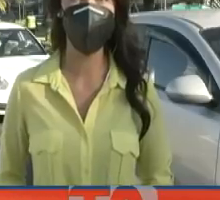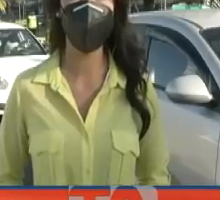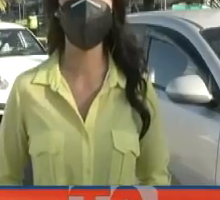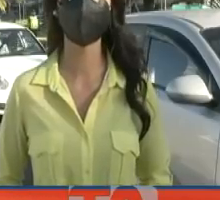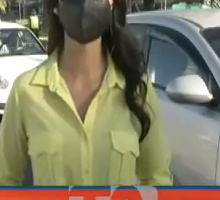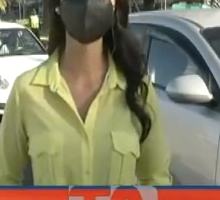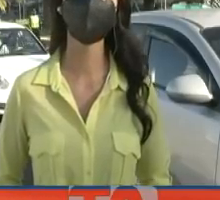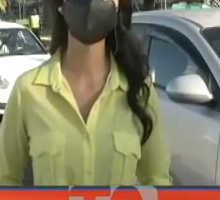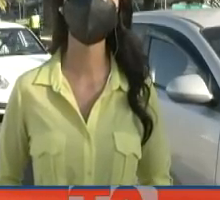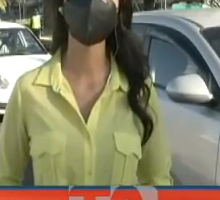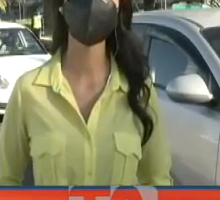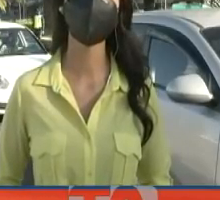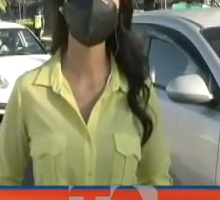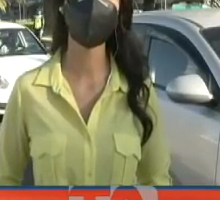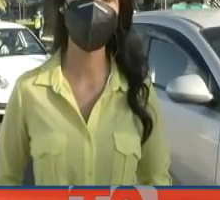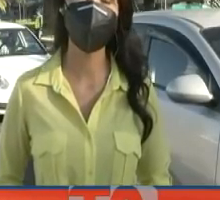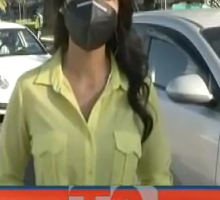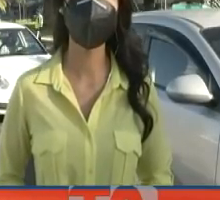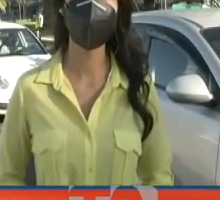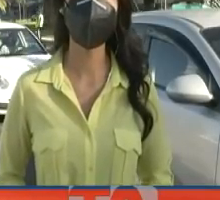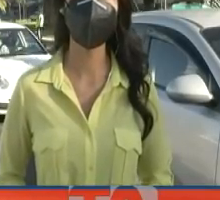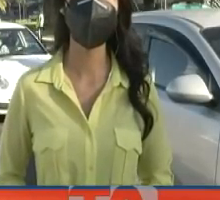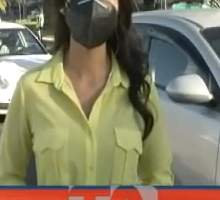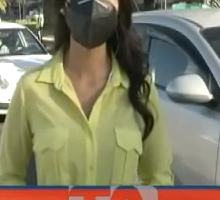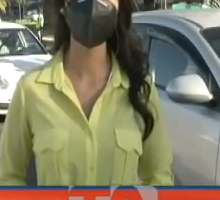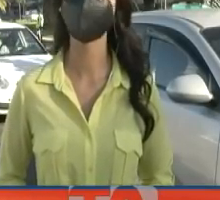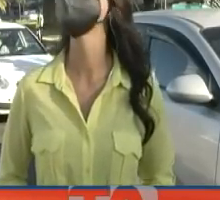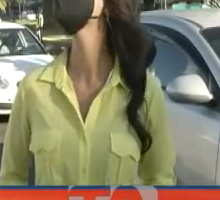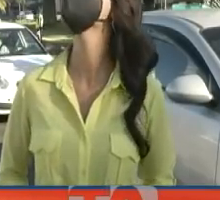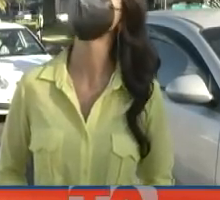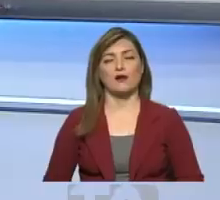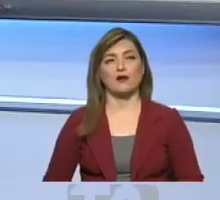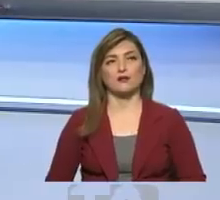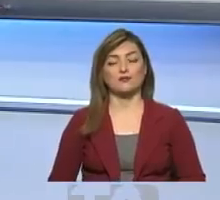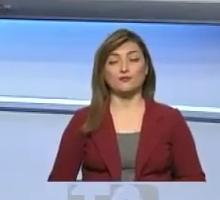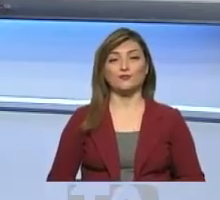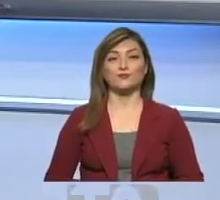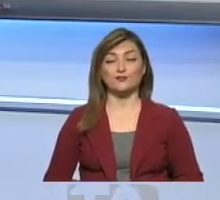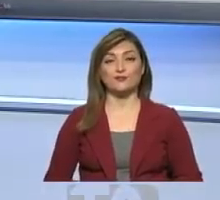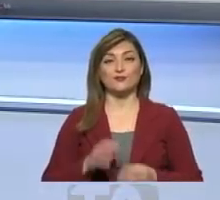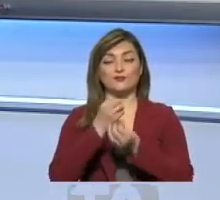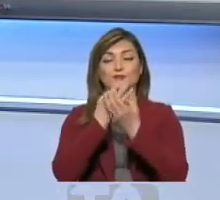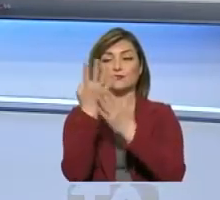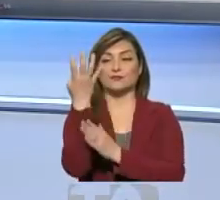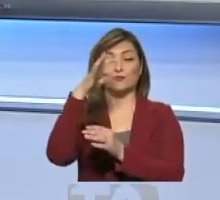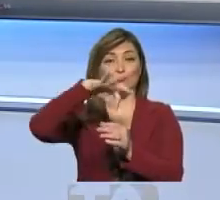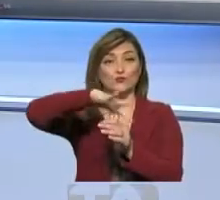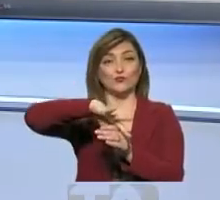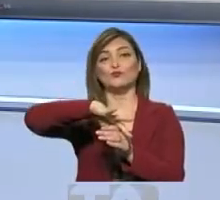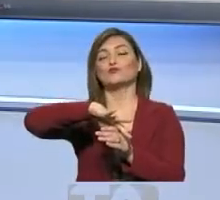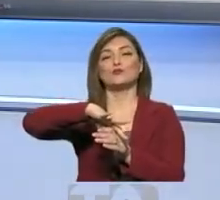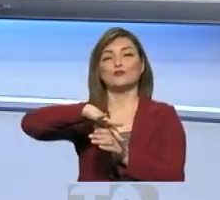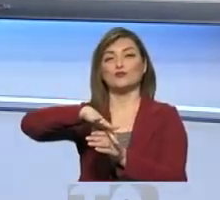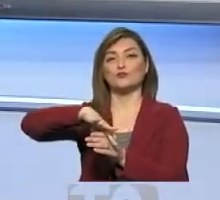días, Steffi. Vamos a estar muy pendientes de lo que nos cuentes más adelante. Por ahora empezamos con las noticias. Y como ya les comentábamos, con 14 votos a